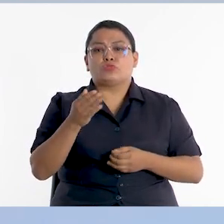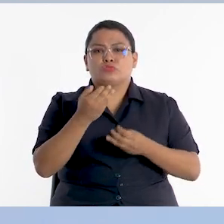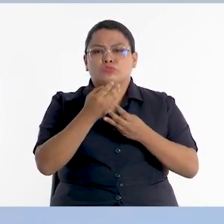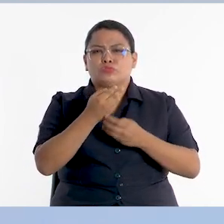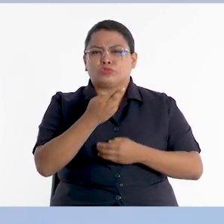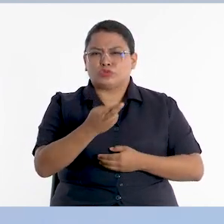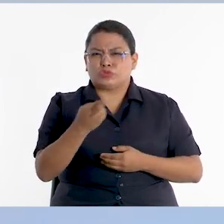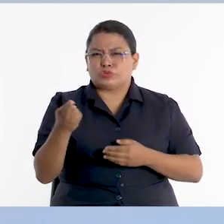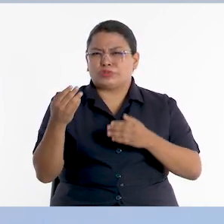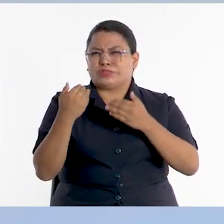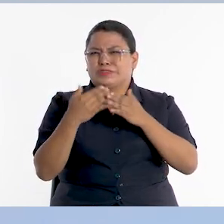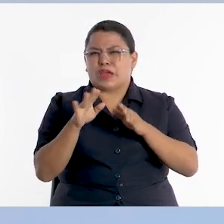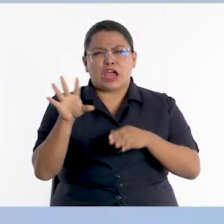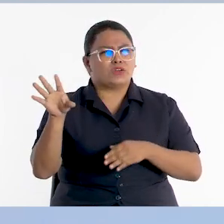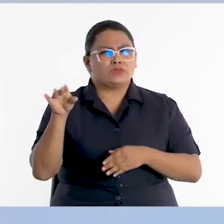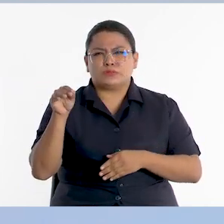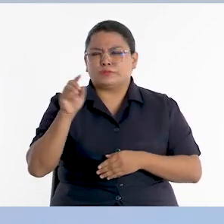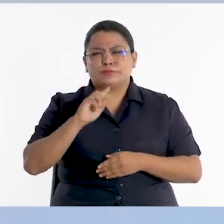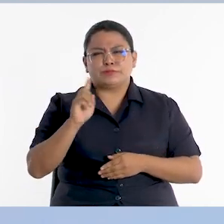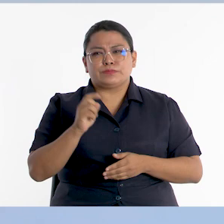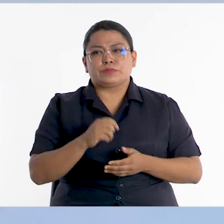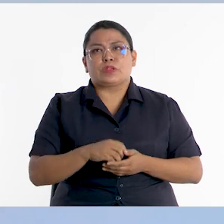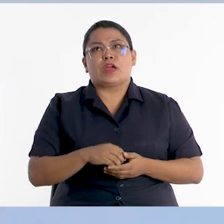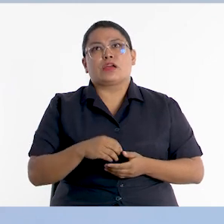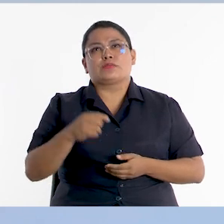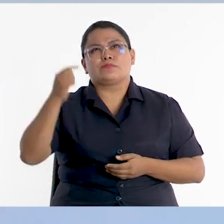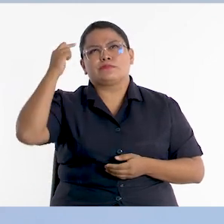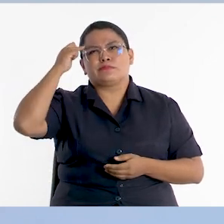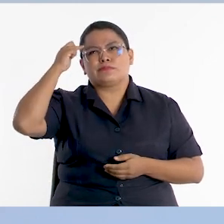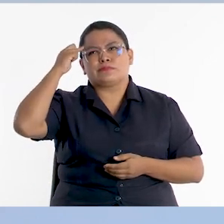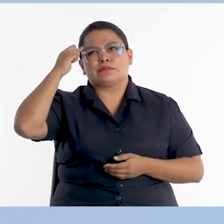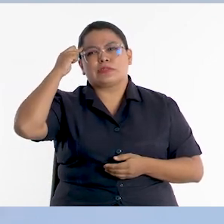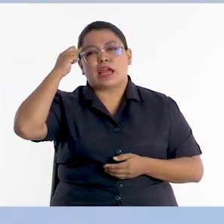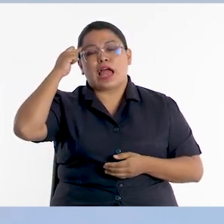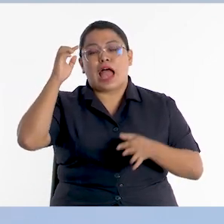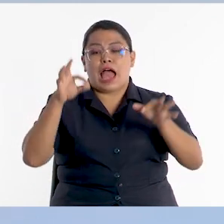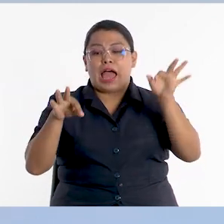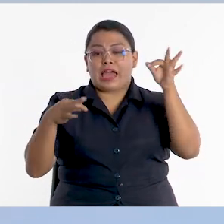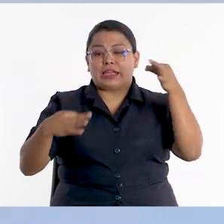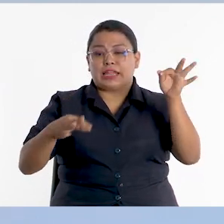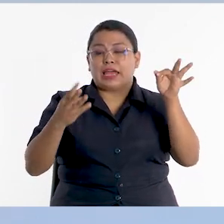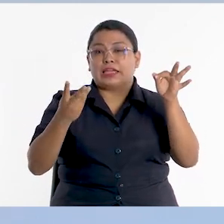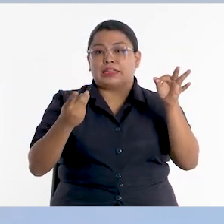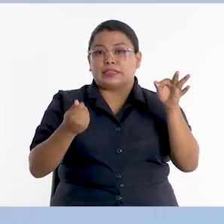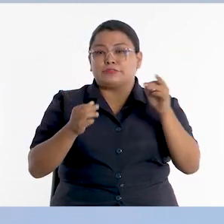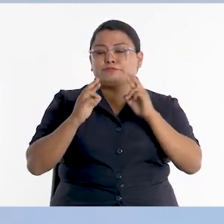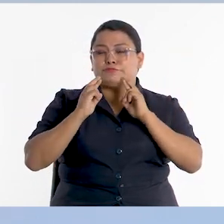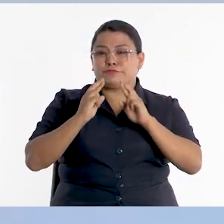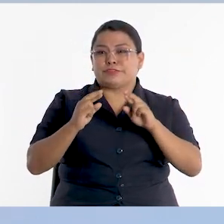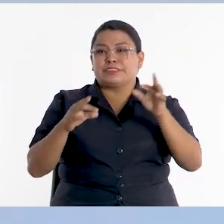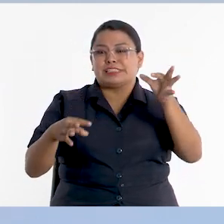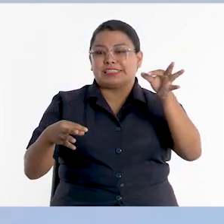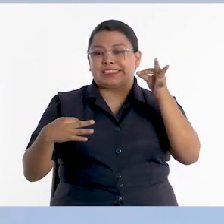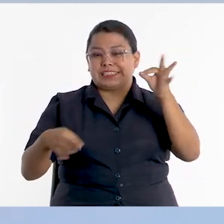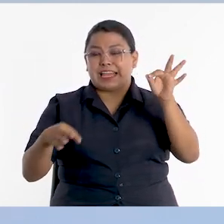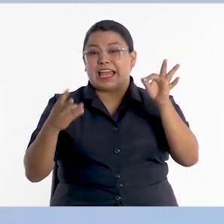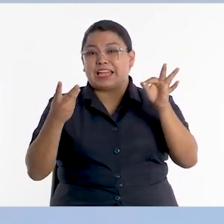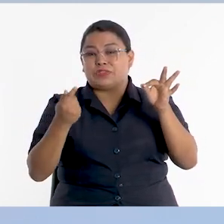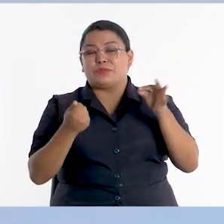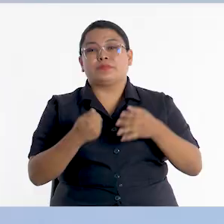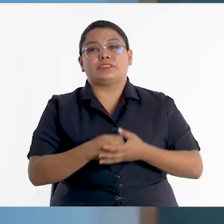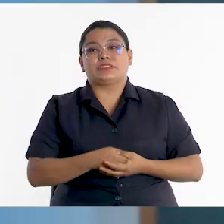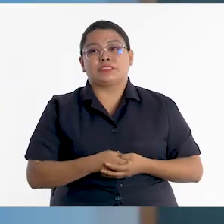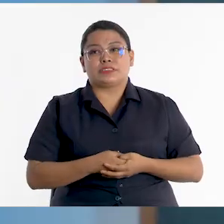recurso diferente, ya no son los azulejos. Y en este caso son las tarjetas numéricas, así que la respuesta es las tarjetas